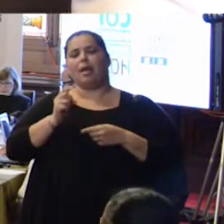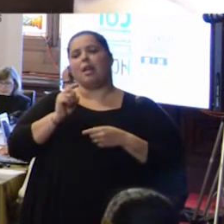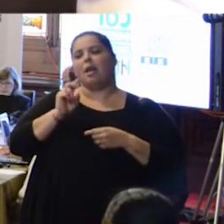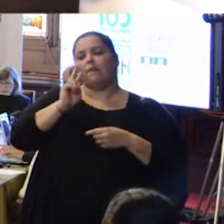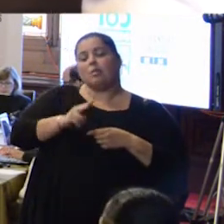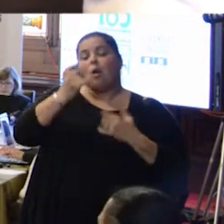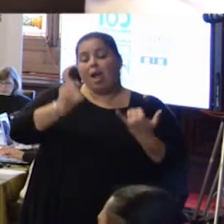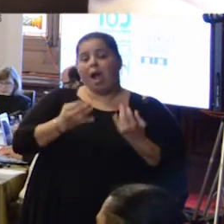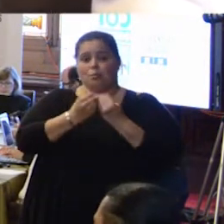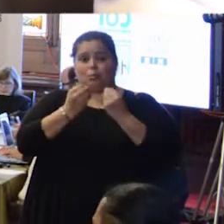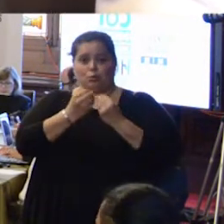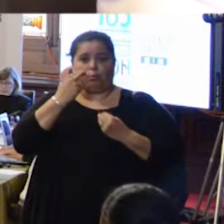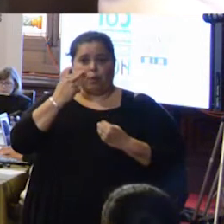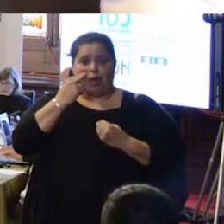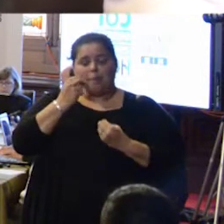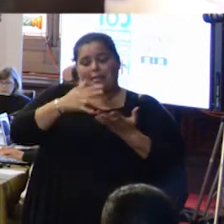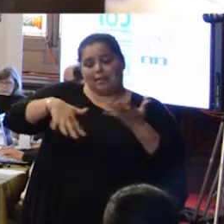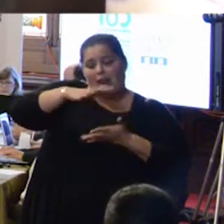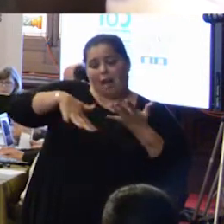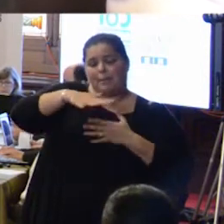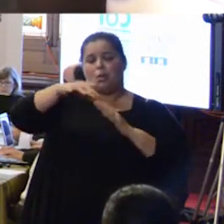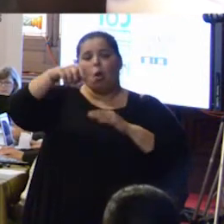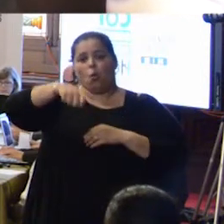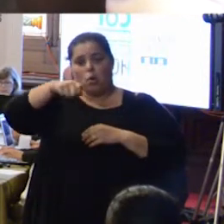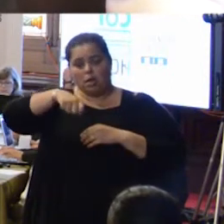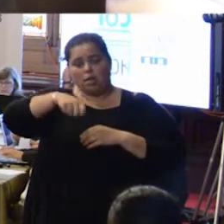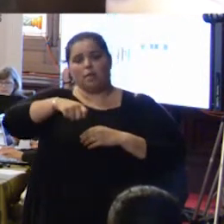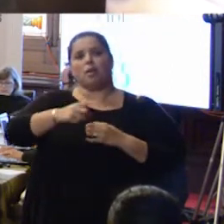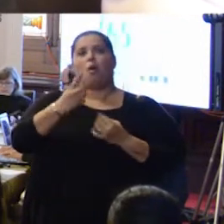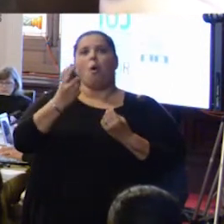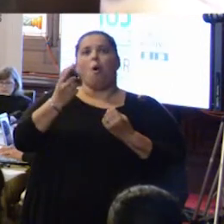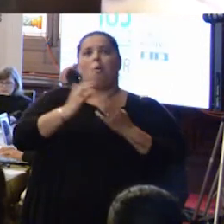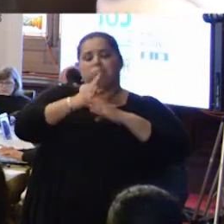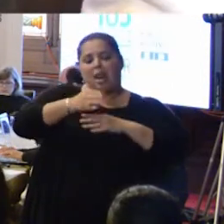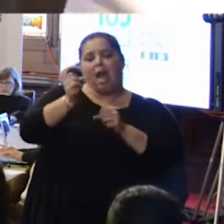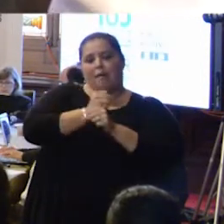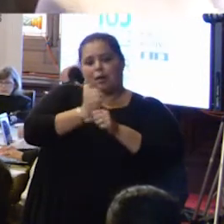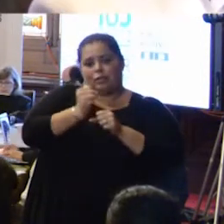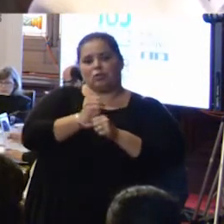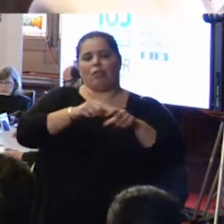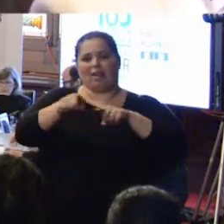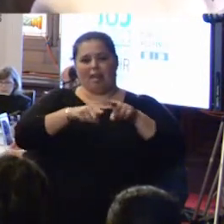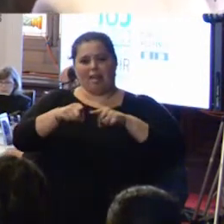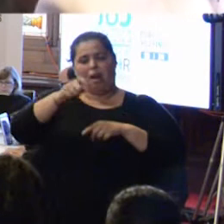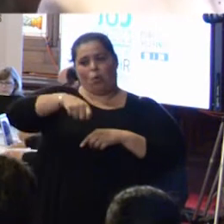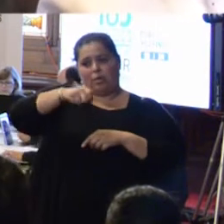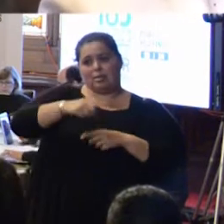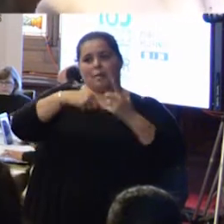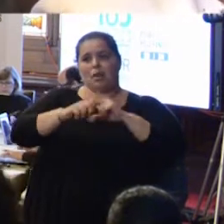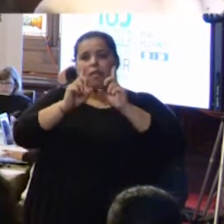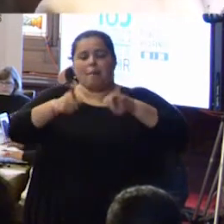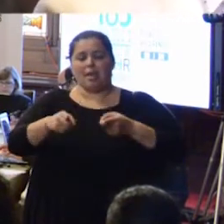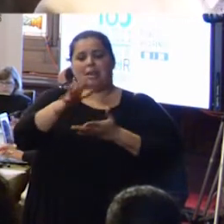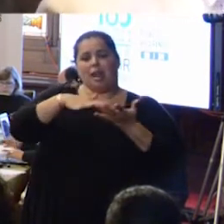múltiples problemas, tanto en el ámbito jurídico, a través de la aprobación de legislación sobre carrera judicial, como en el ámbito de los